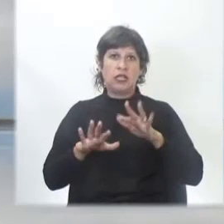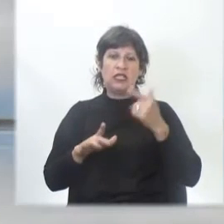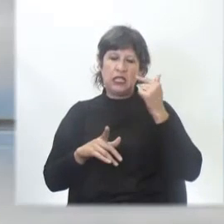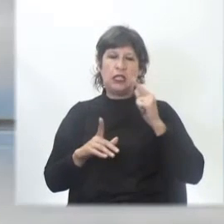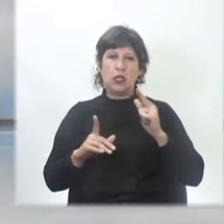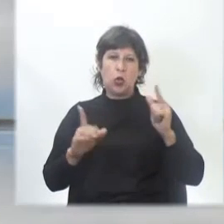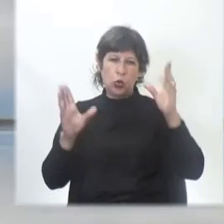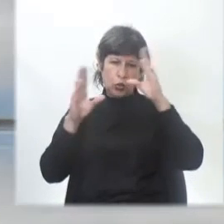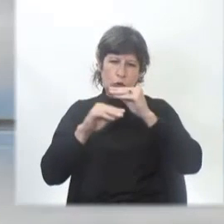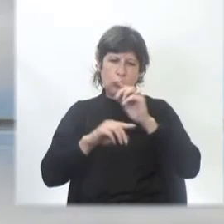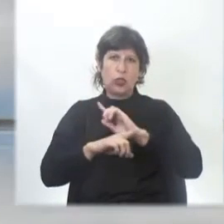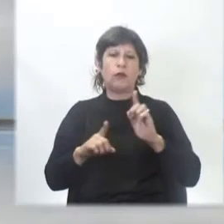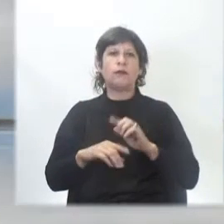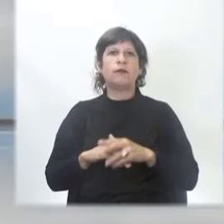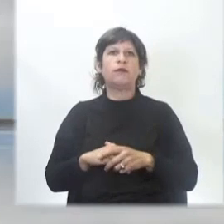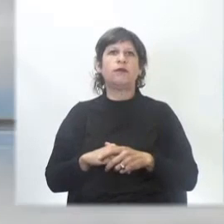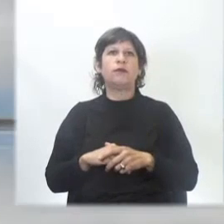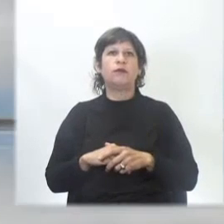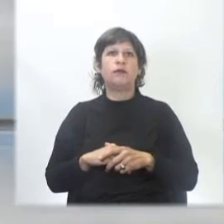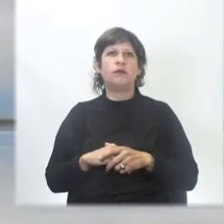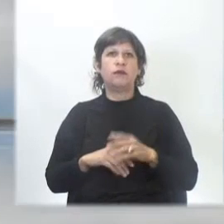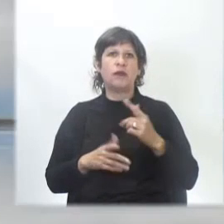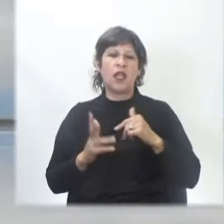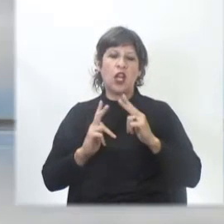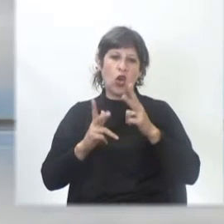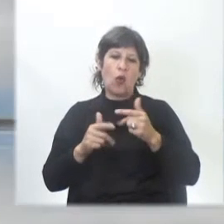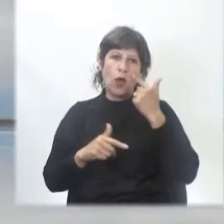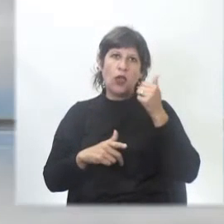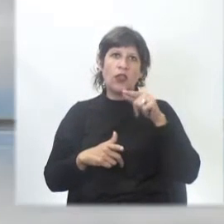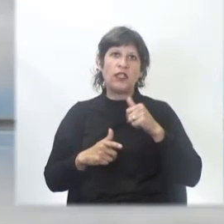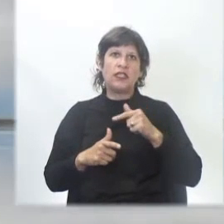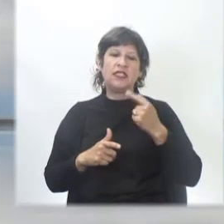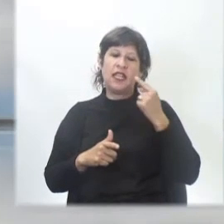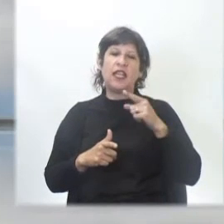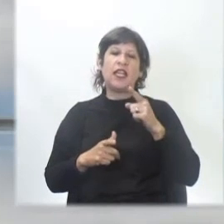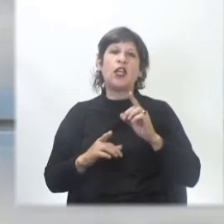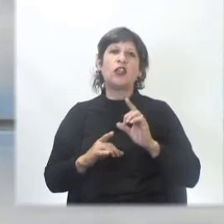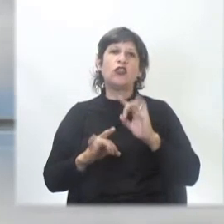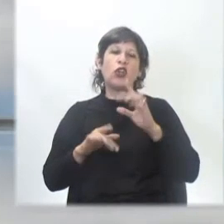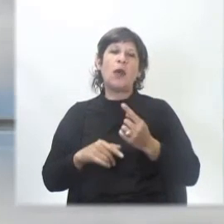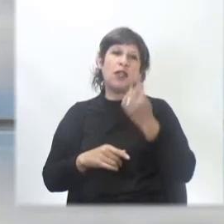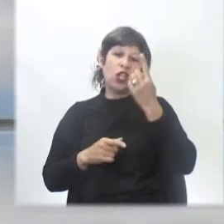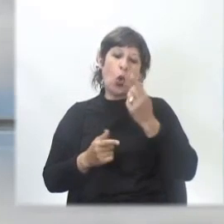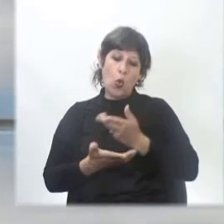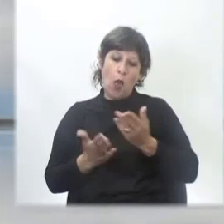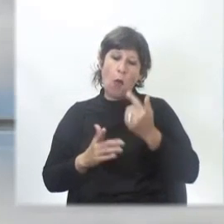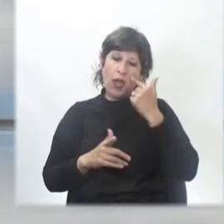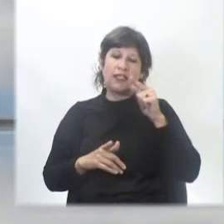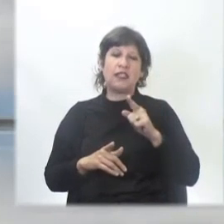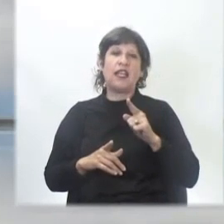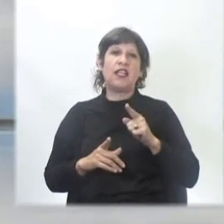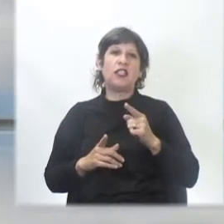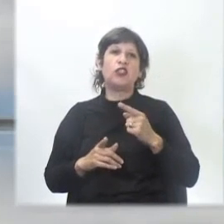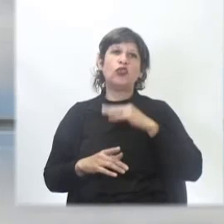oscuras. Y como dice el dicho, para muestra falta un botón. Basta, un botón.